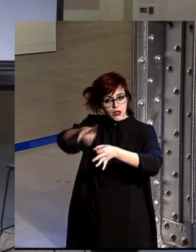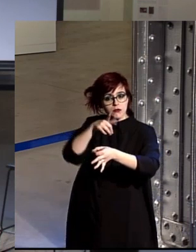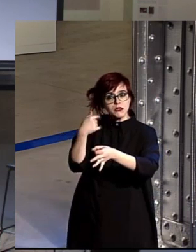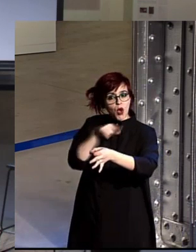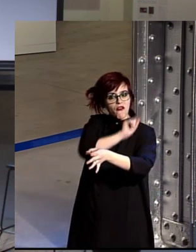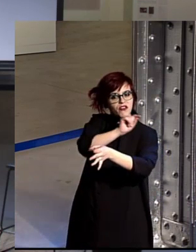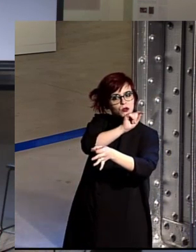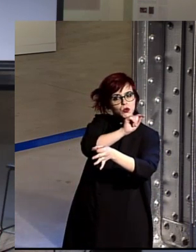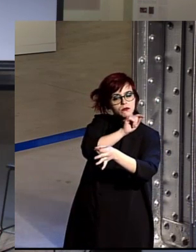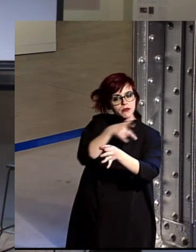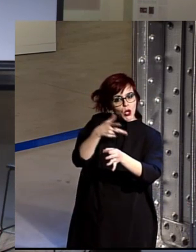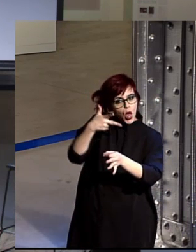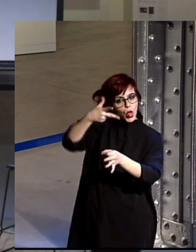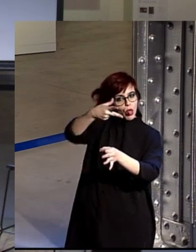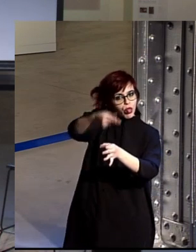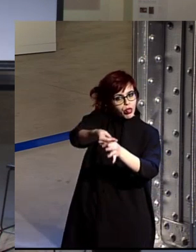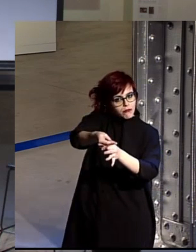tumoral.